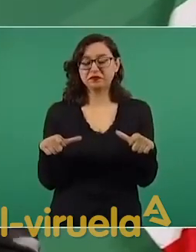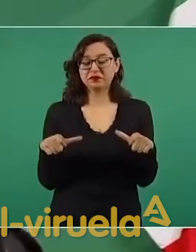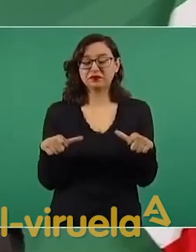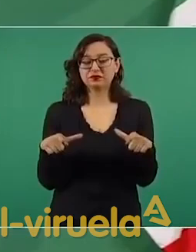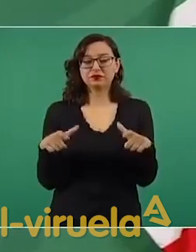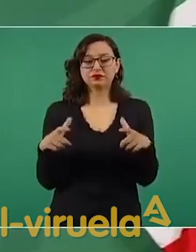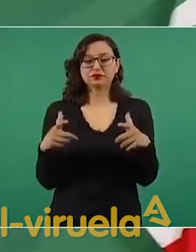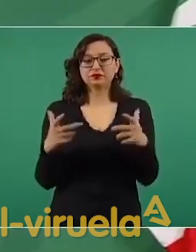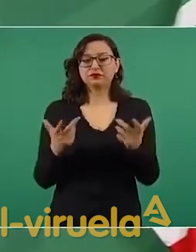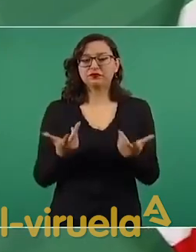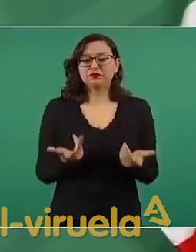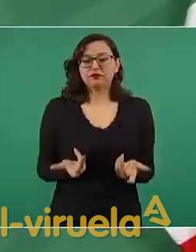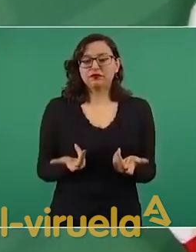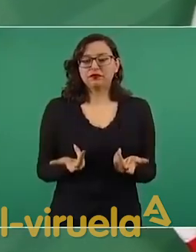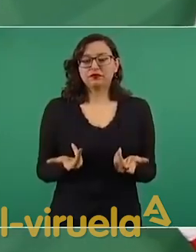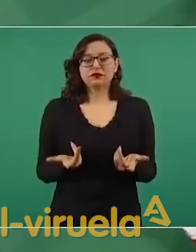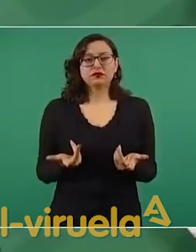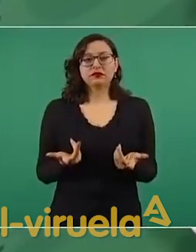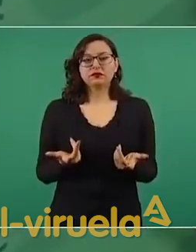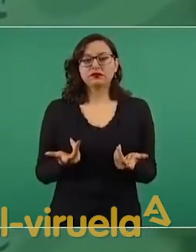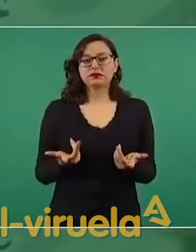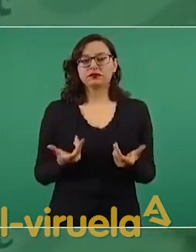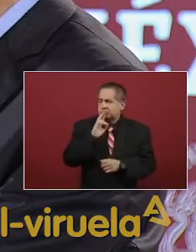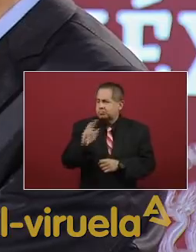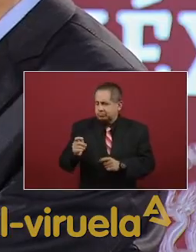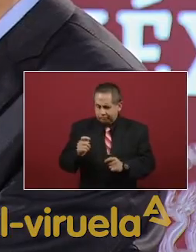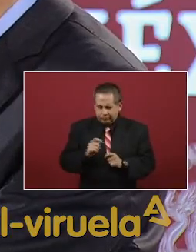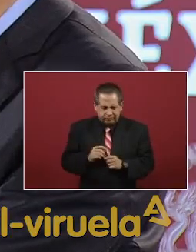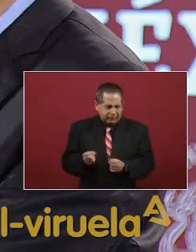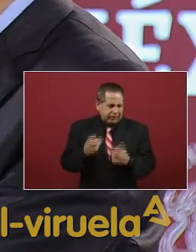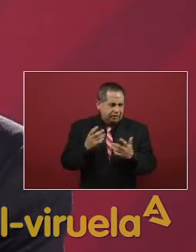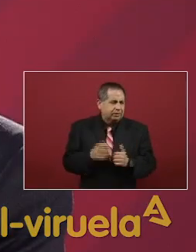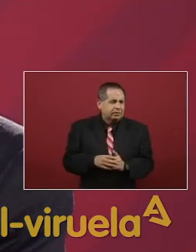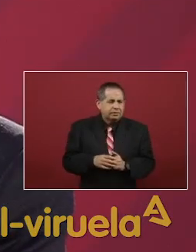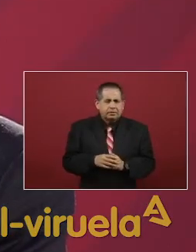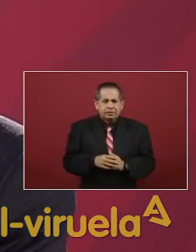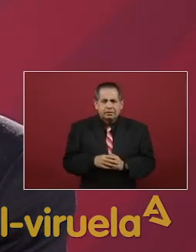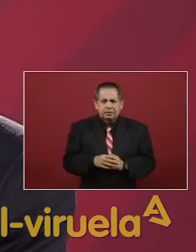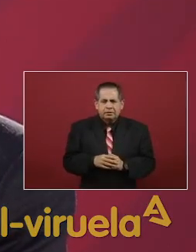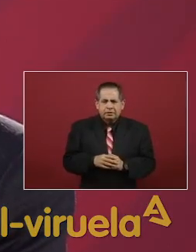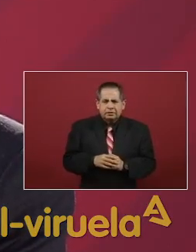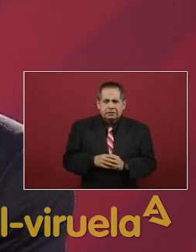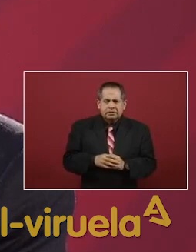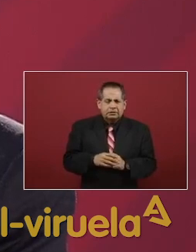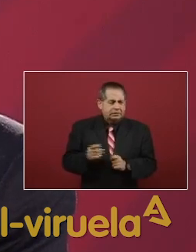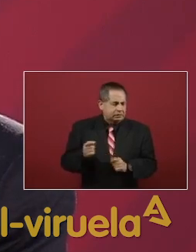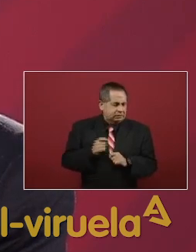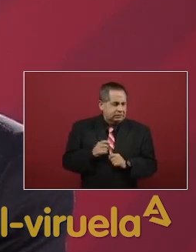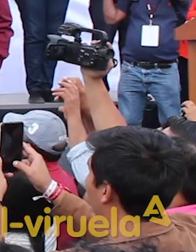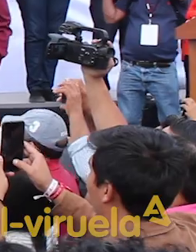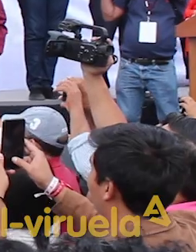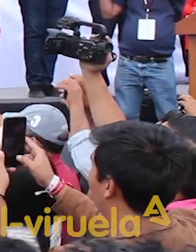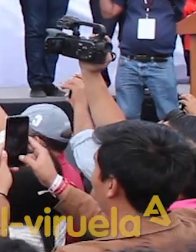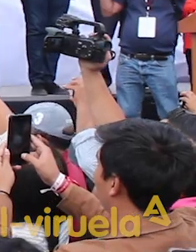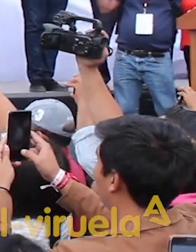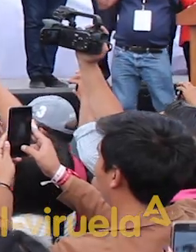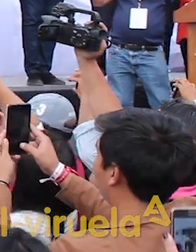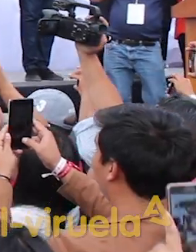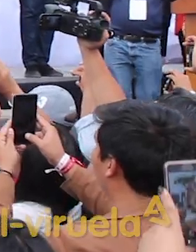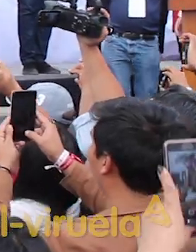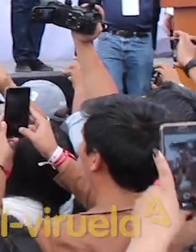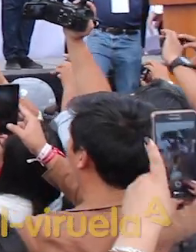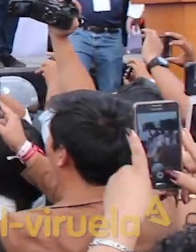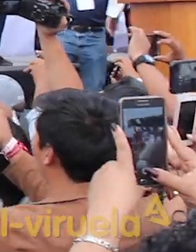t la oligarquía la palabra que no es nueva fue retomada por el presidente de méxico